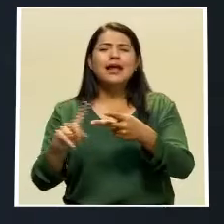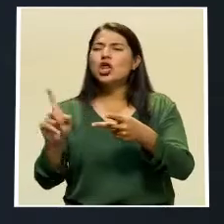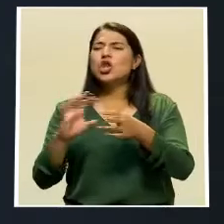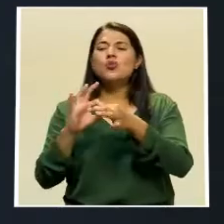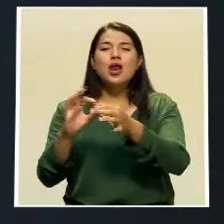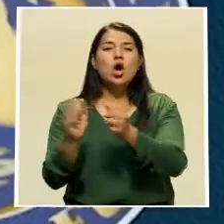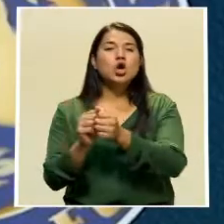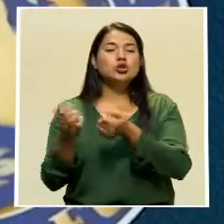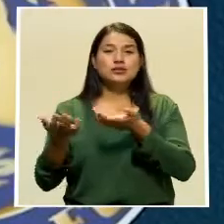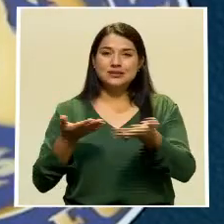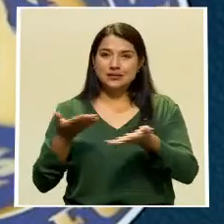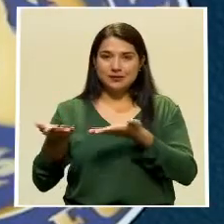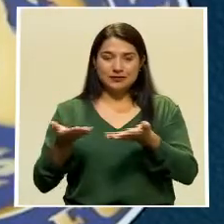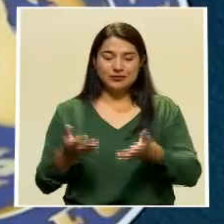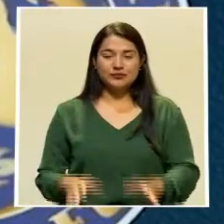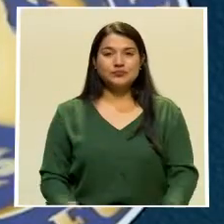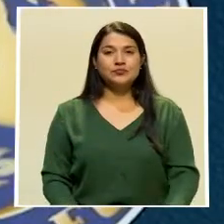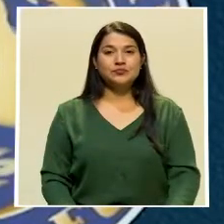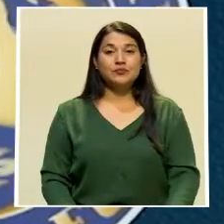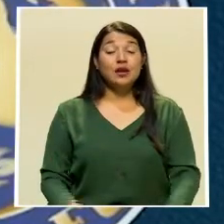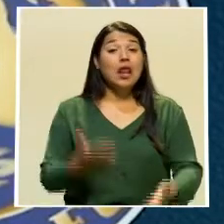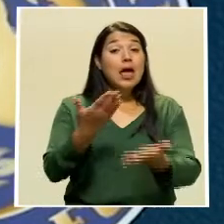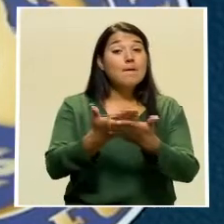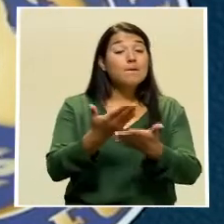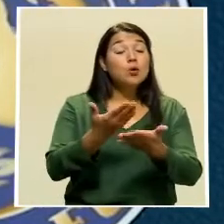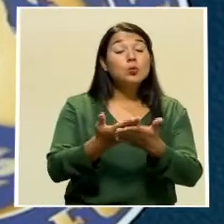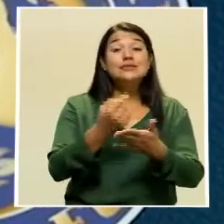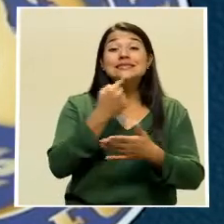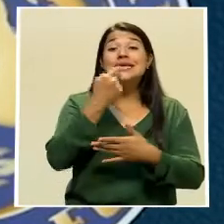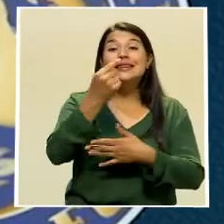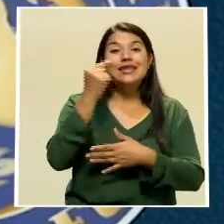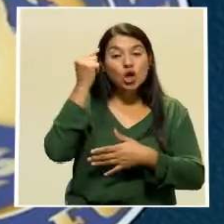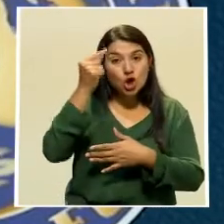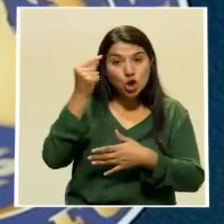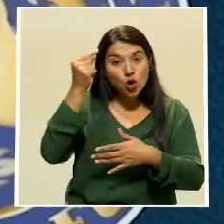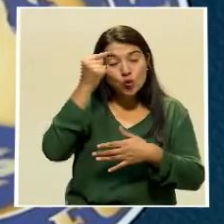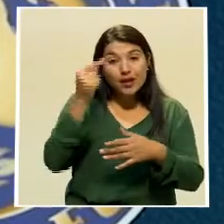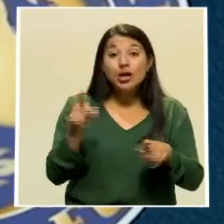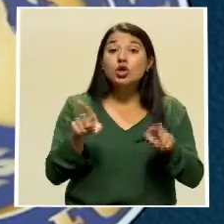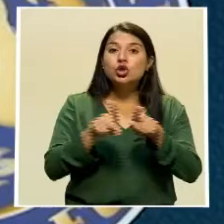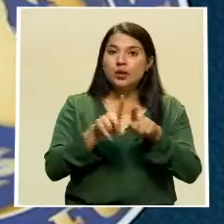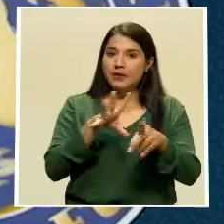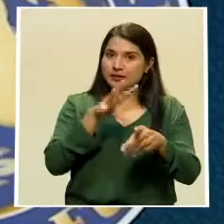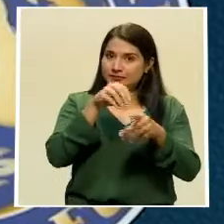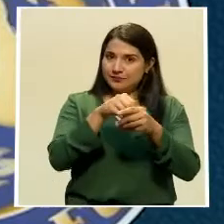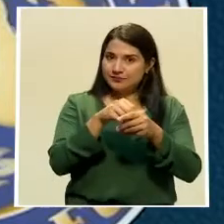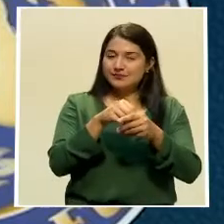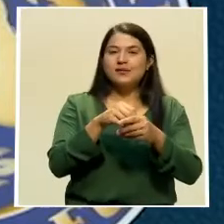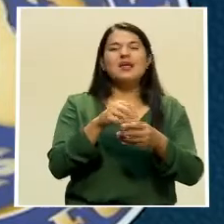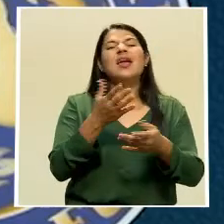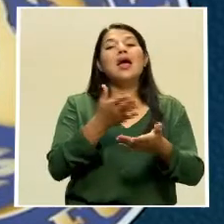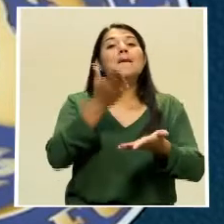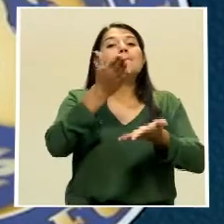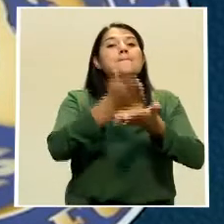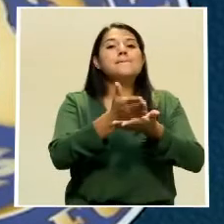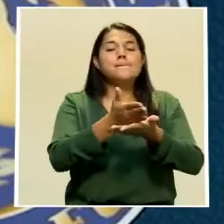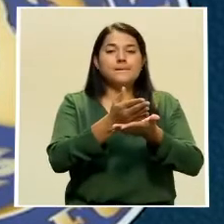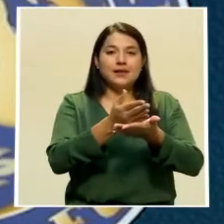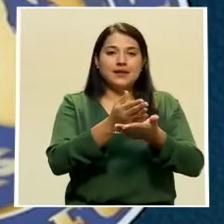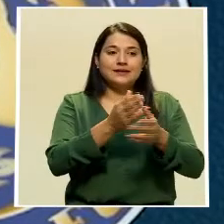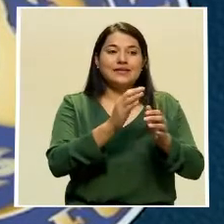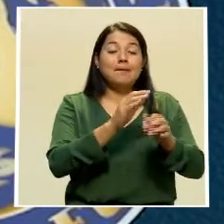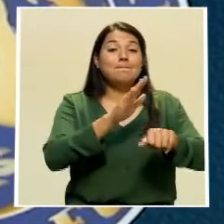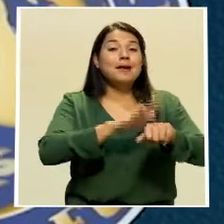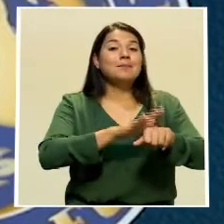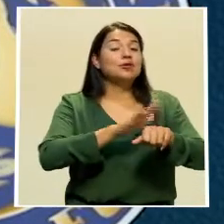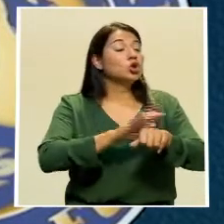de cosas. La propuesta del gobierno también incluye eliminar algunas exoneraciones. Por ejemplo, se propone